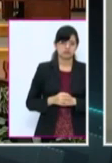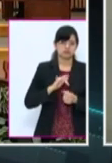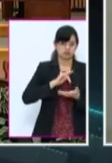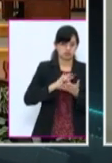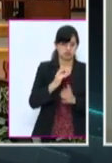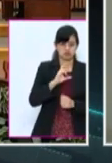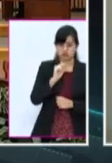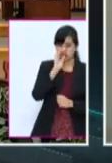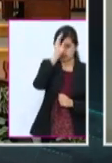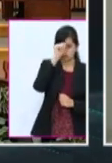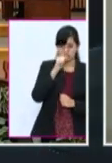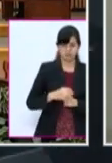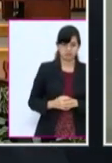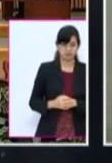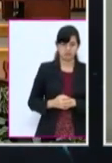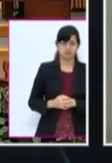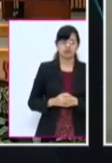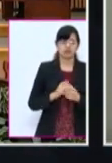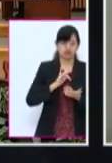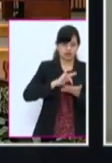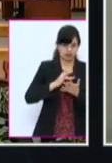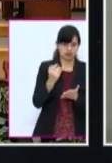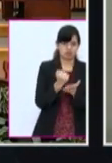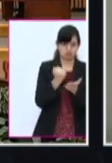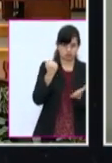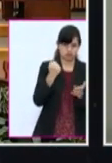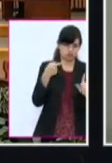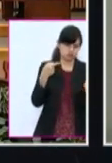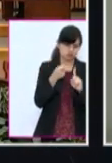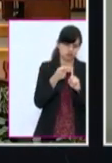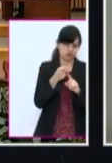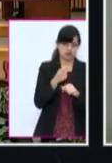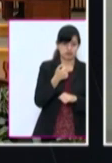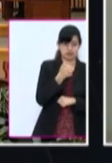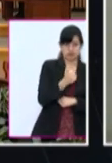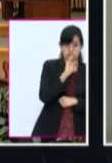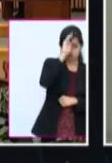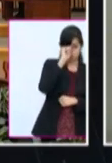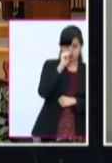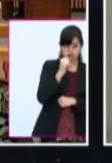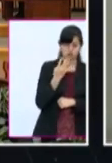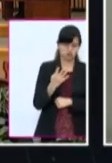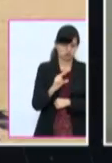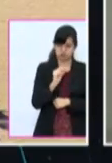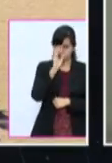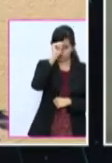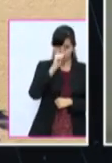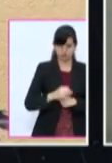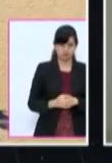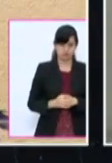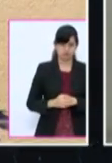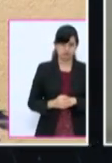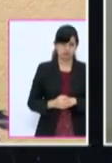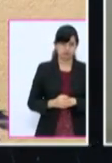Entonces, esta posibilidad, si bien estaba contemplada dentro de los lineamientos, no se establecía el procedimiento. Nosotros tendremos